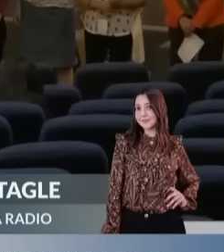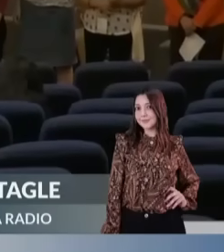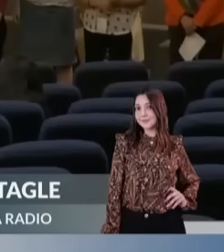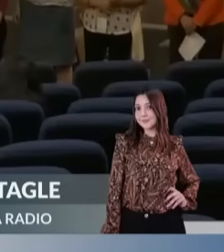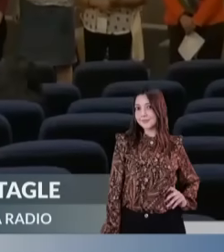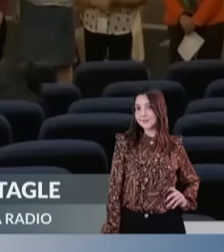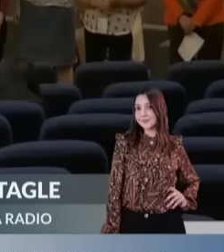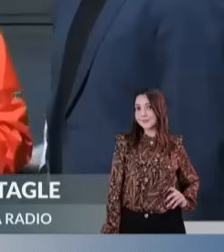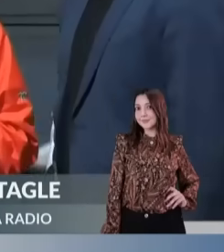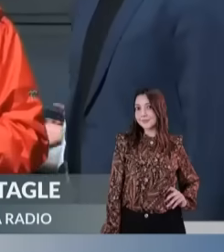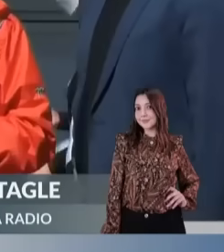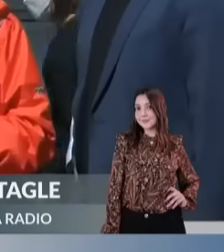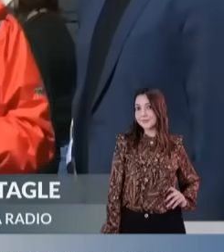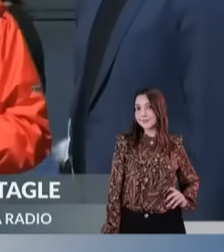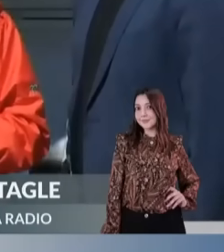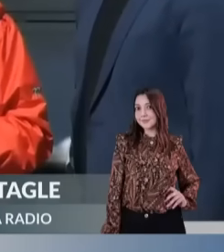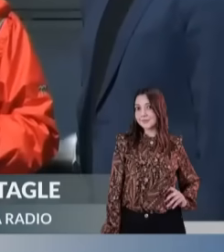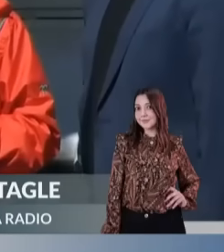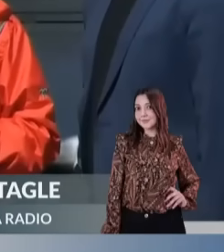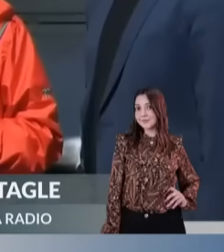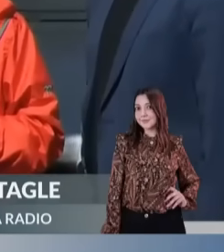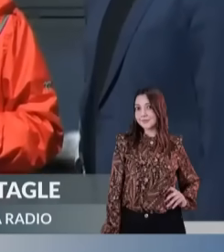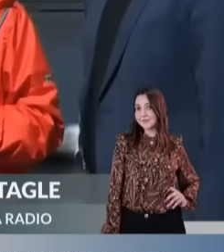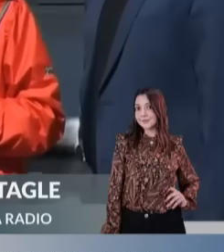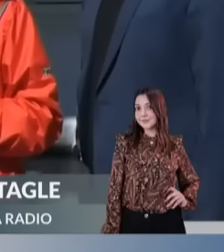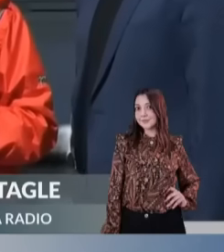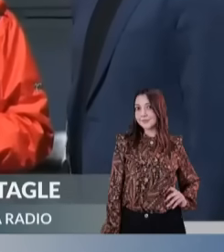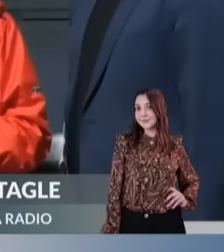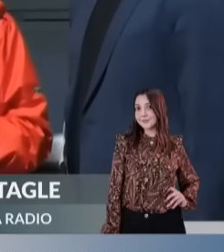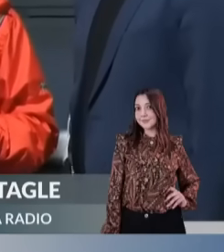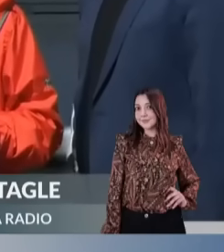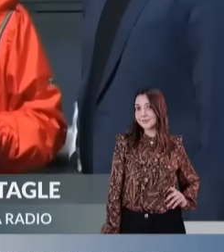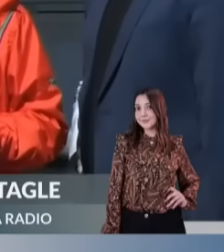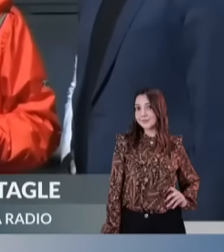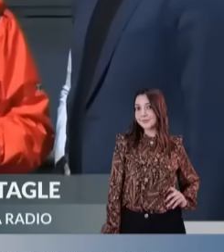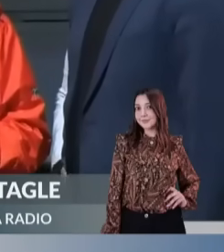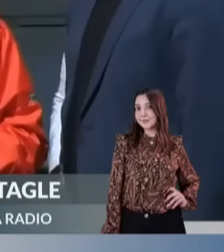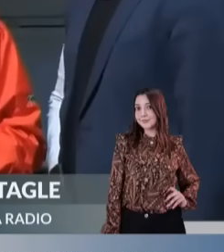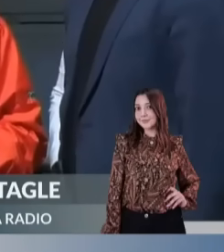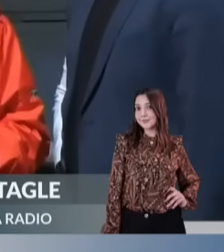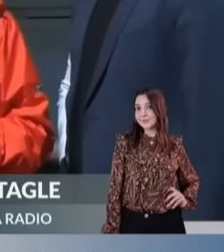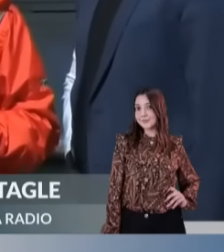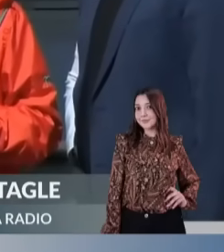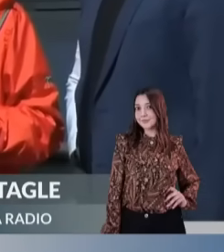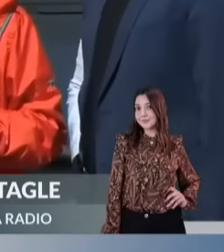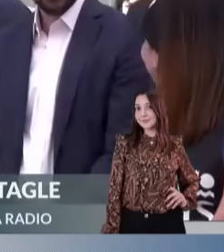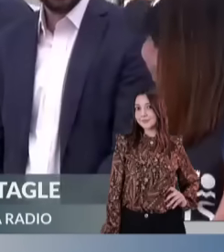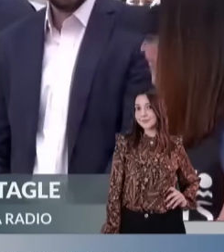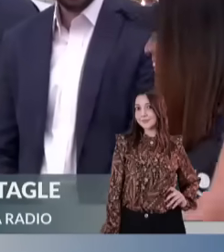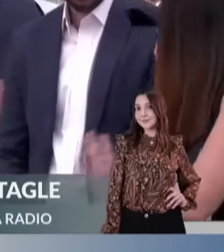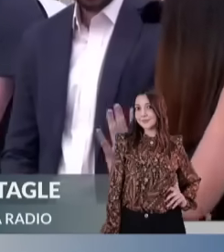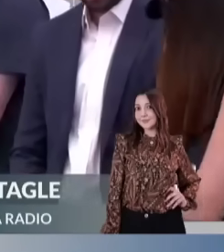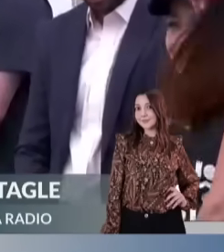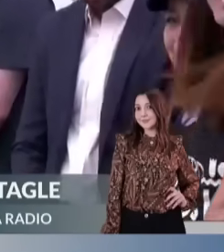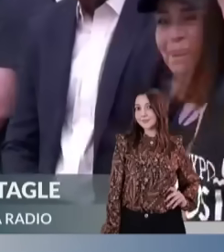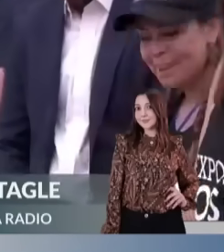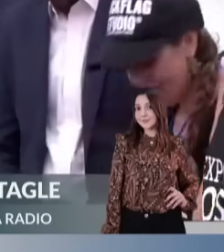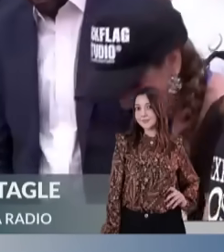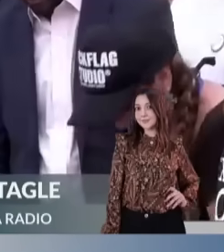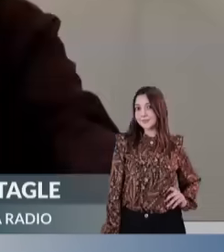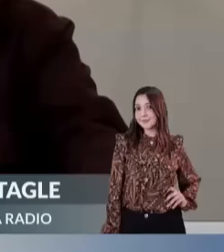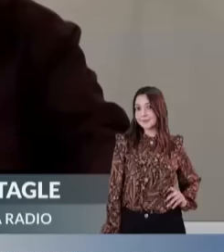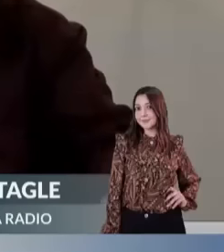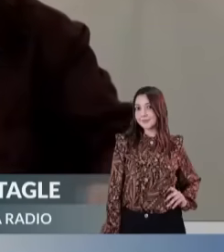por ejemplo, porque la oposición tampoco se comporta al nivel, ¿no?, de una oposición como la necesitaríamos, ¿no?, que de verdad esté haciendo propuestas, que